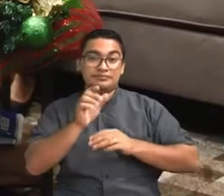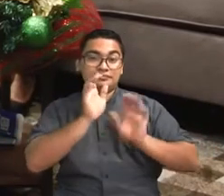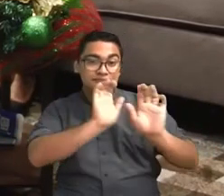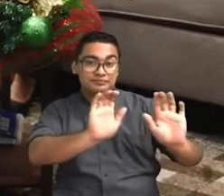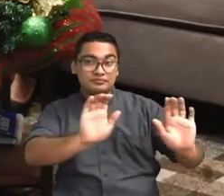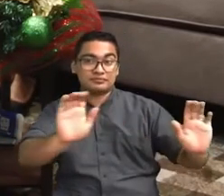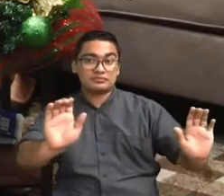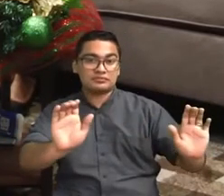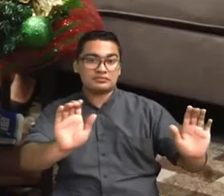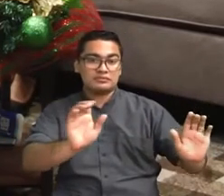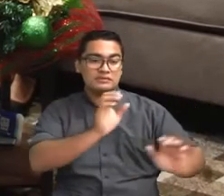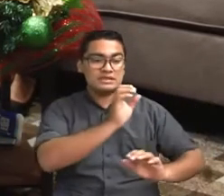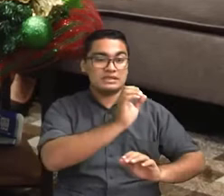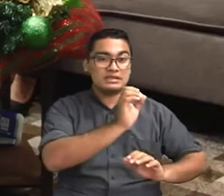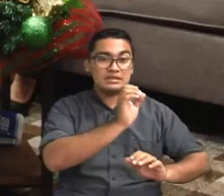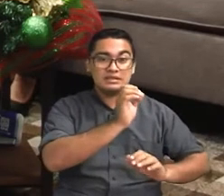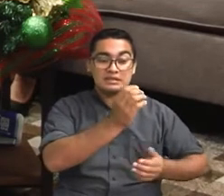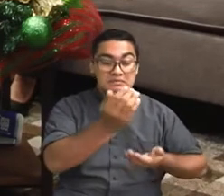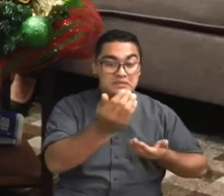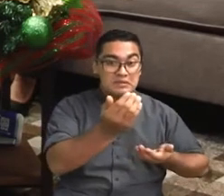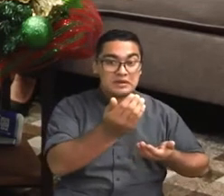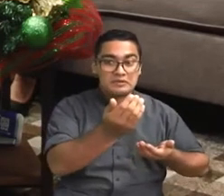los 0